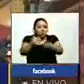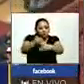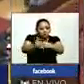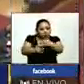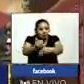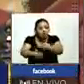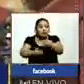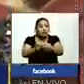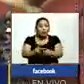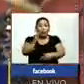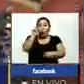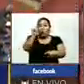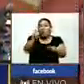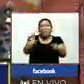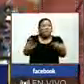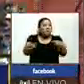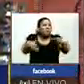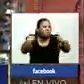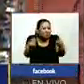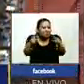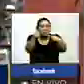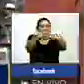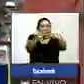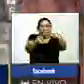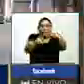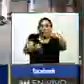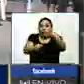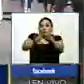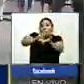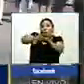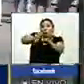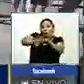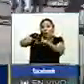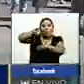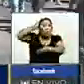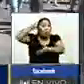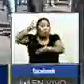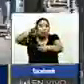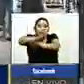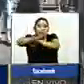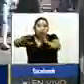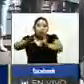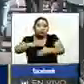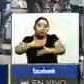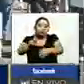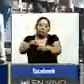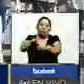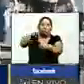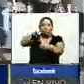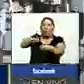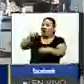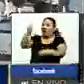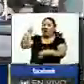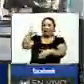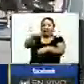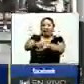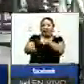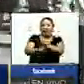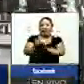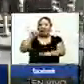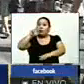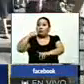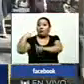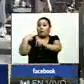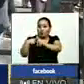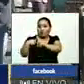trámites. Uno de los vetos fue el de la compensación a maestros por retiro voluntario que aprobó la Asamblea el 3 de abril de este